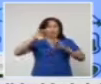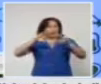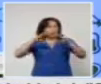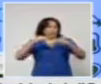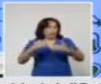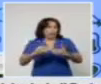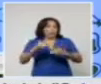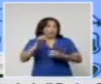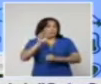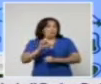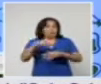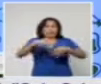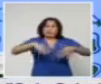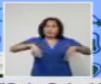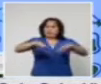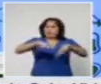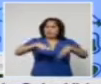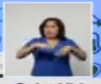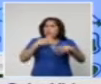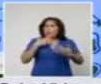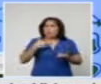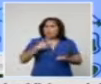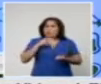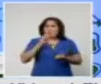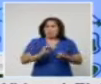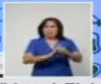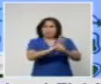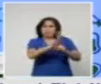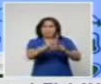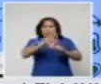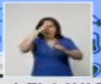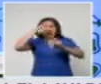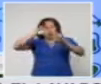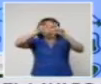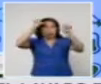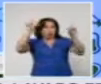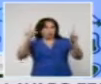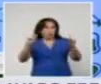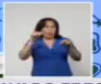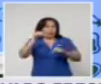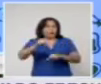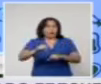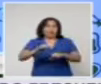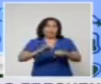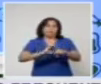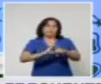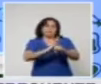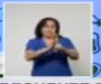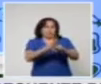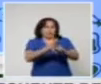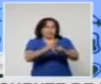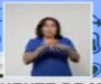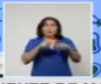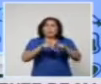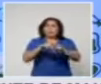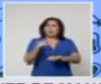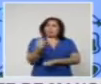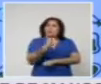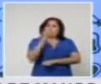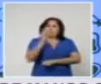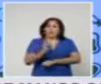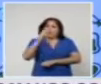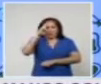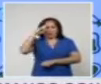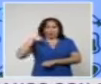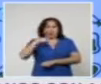sobre la actualización de la situación epidemiológica del país frente a la COVID-19. Nos acompaña, como ya es habitual, el doctor Francisco